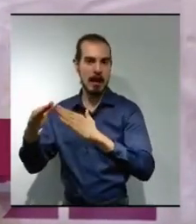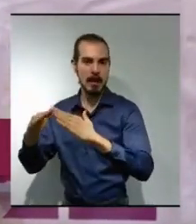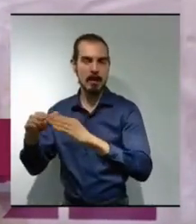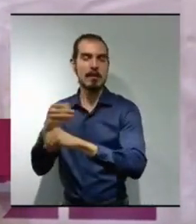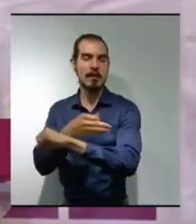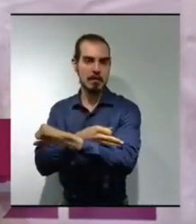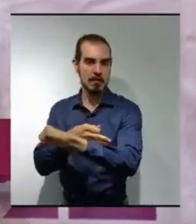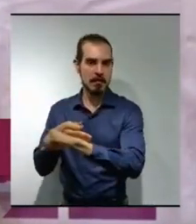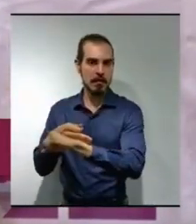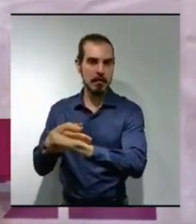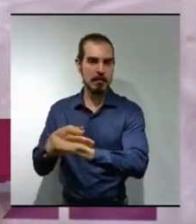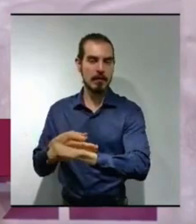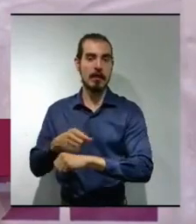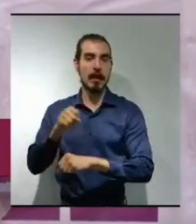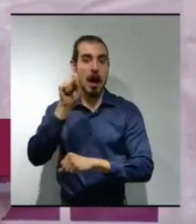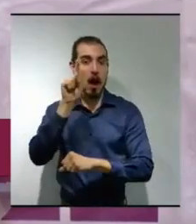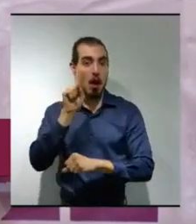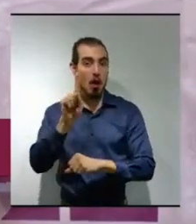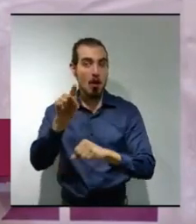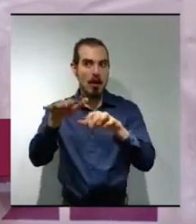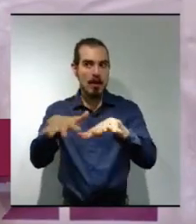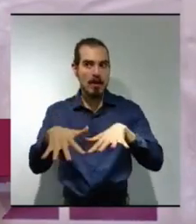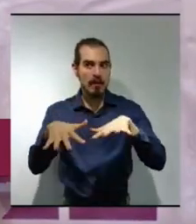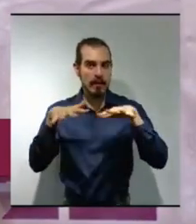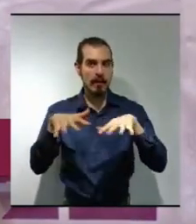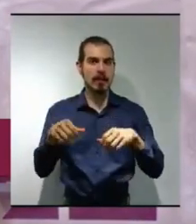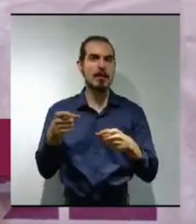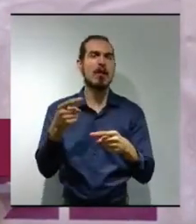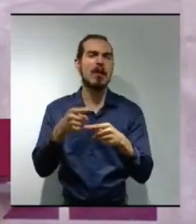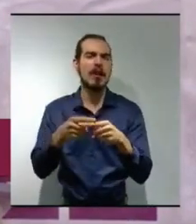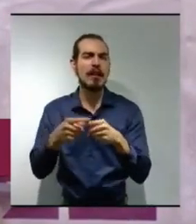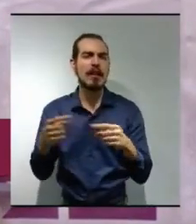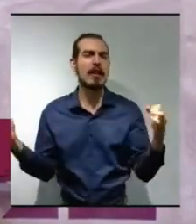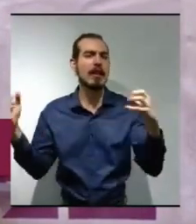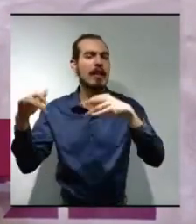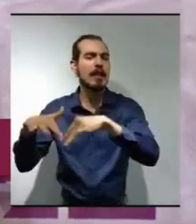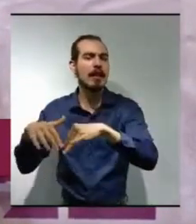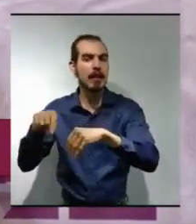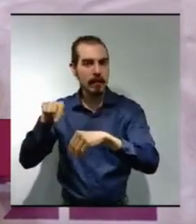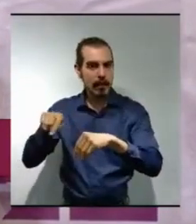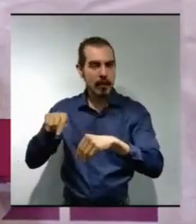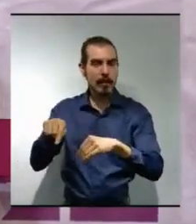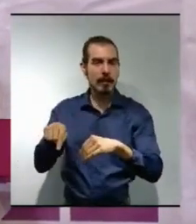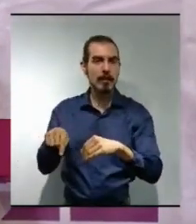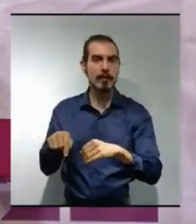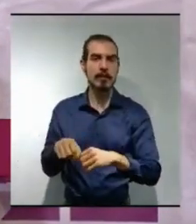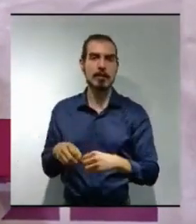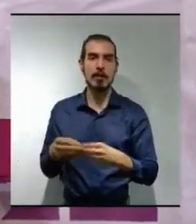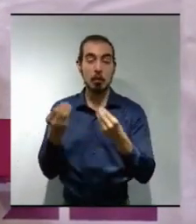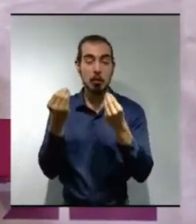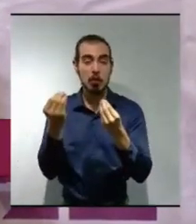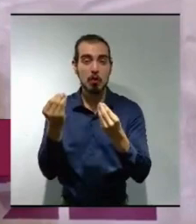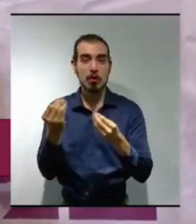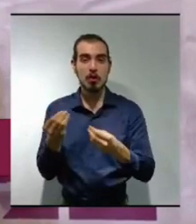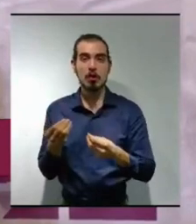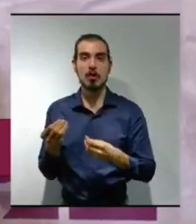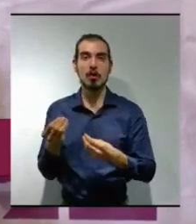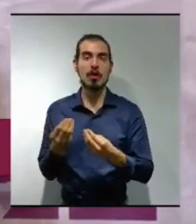evento, bueno, contaremos con la presencia de diversos notarios